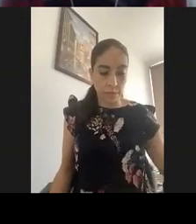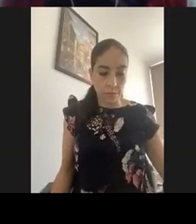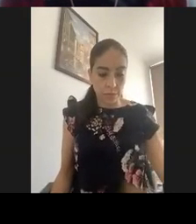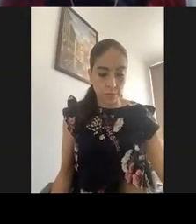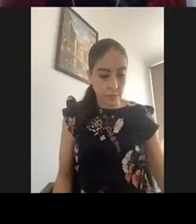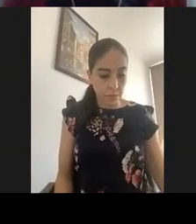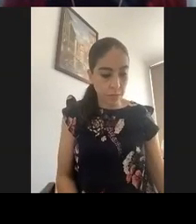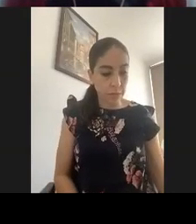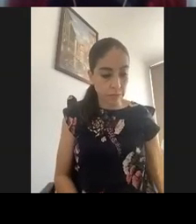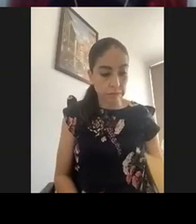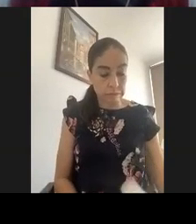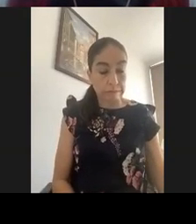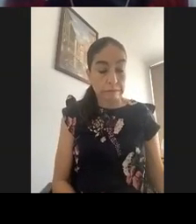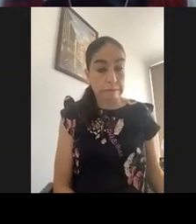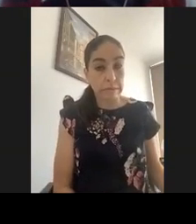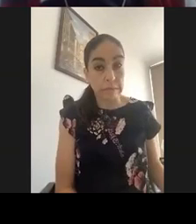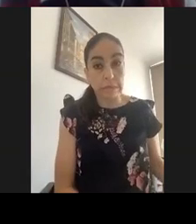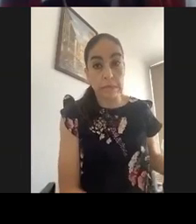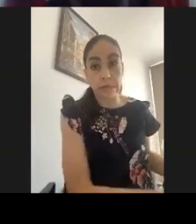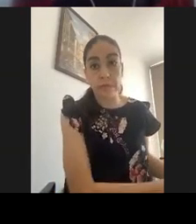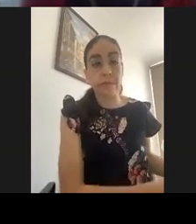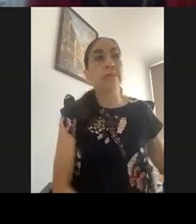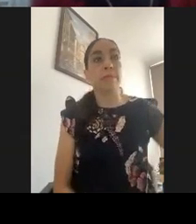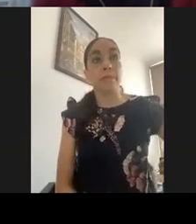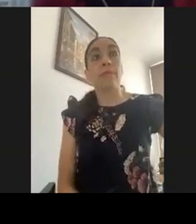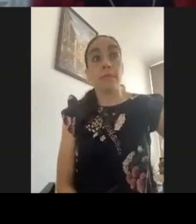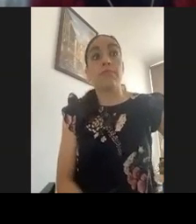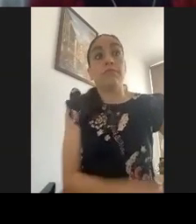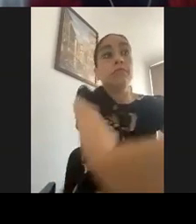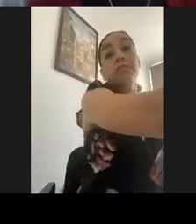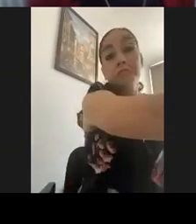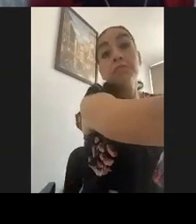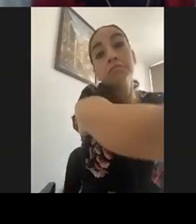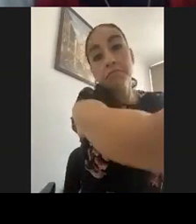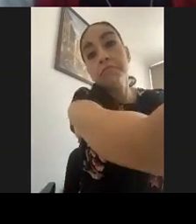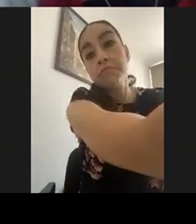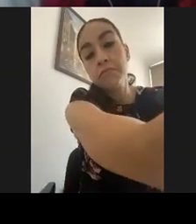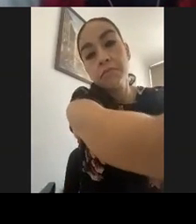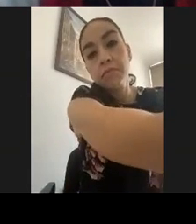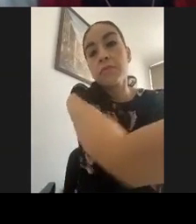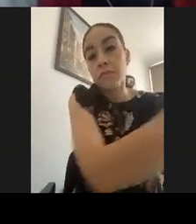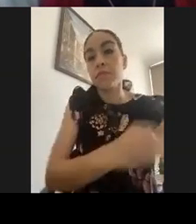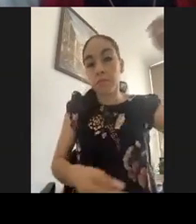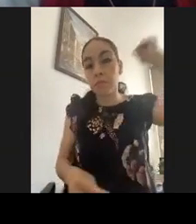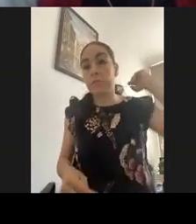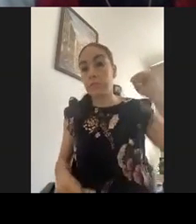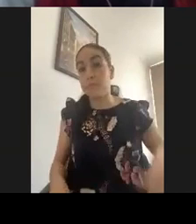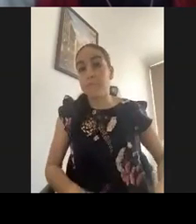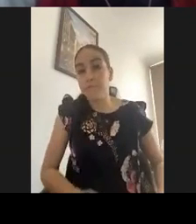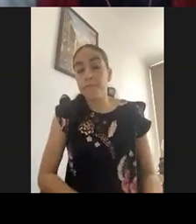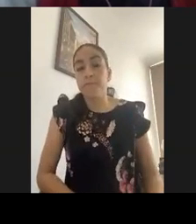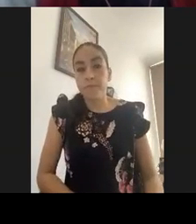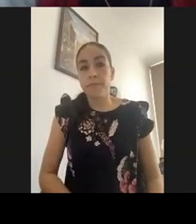Muchas gracias, Felipe. Alejandro, la verdad que muy, muy, muy interesante